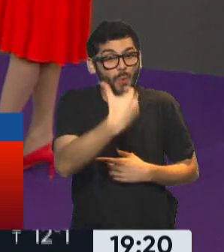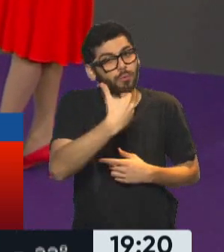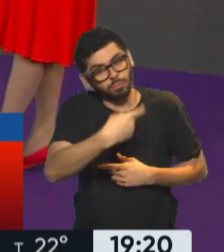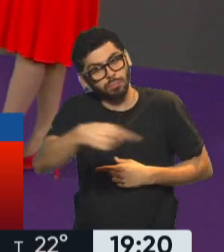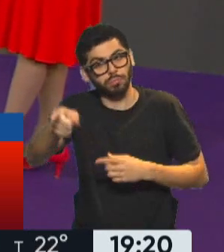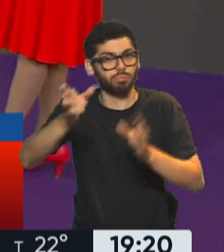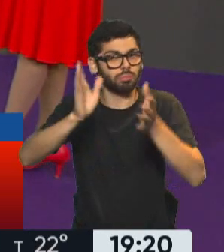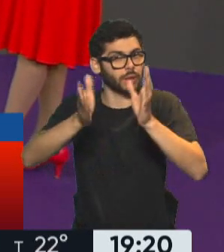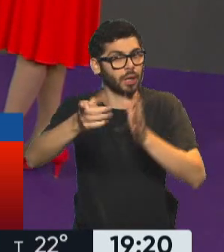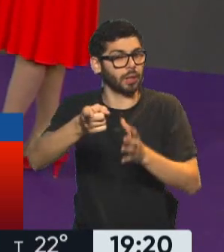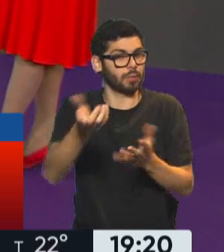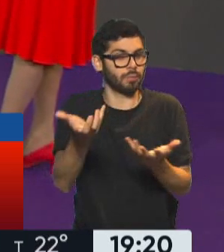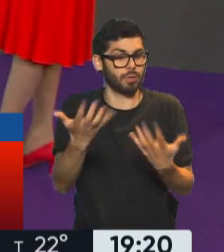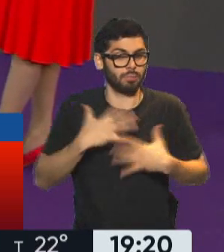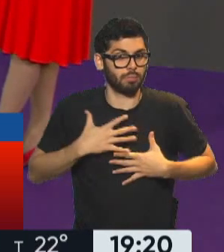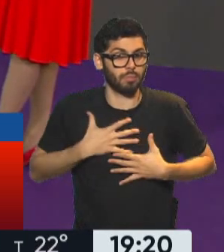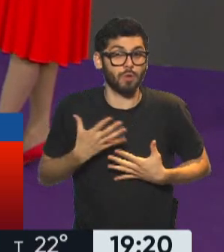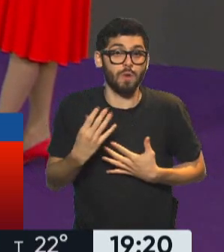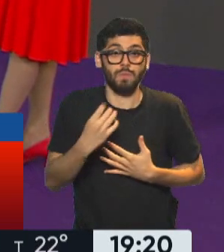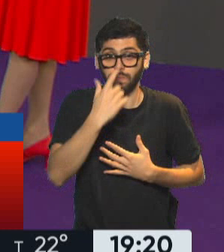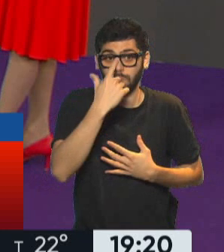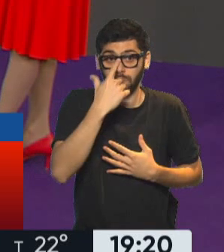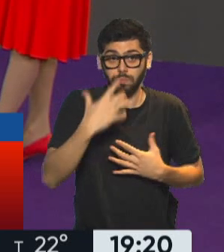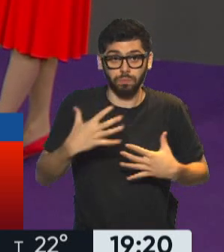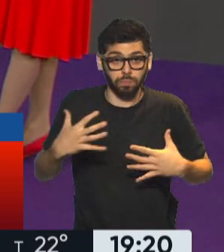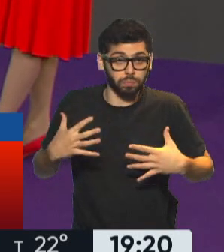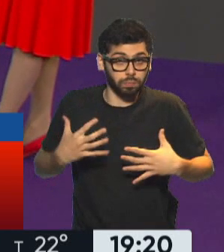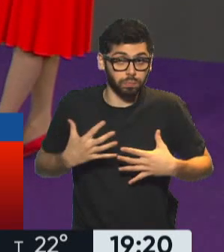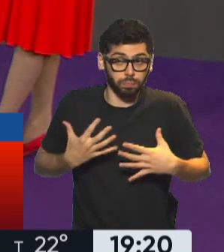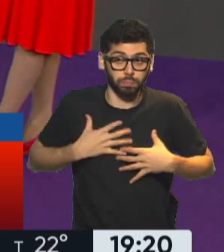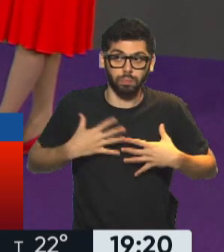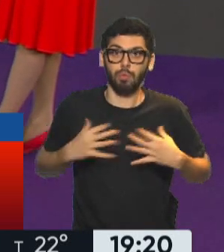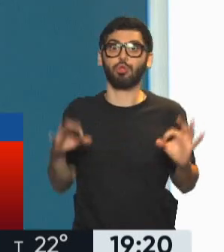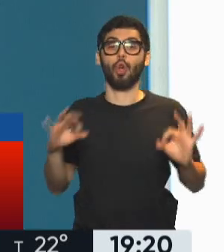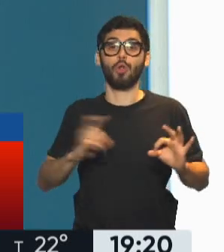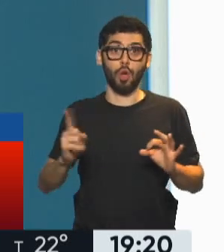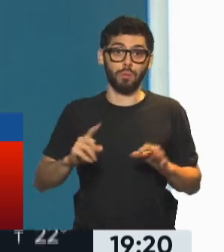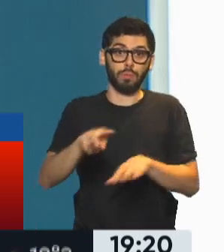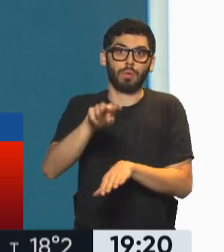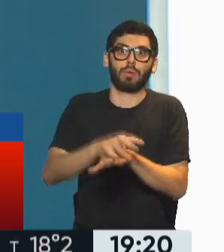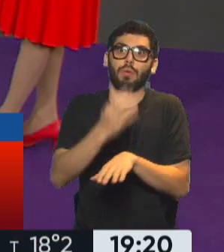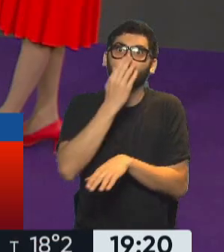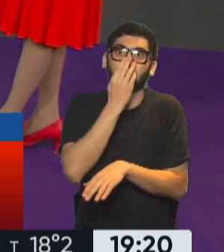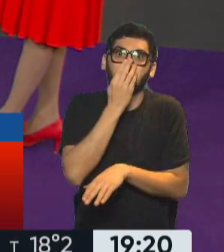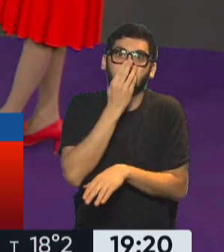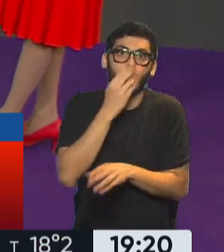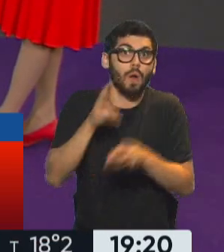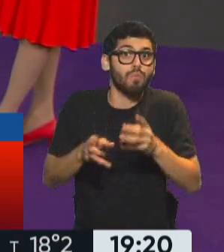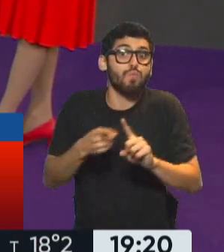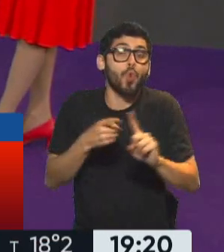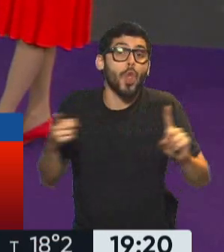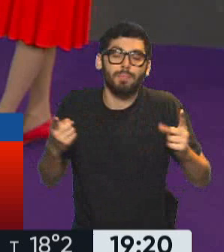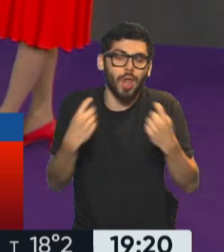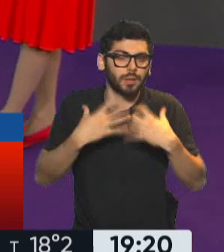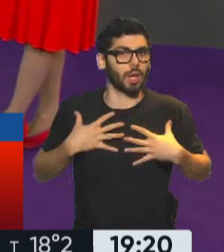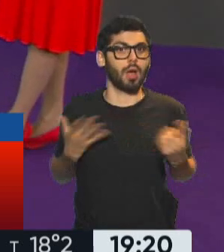a rehabilitar en forma importante porque ha quedado minusválido después de estar mucho tiempo en asistencia respiratoria mecánica. Mire usted.